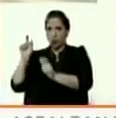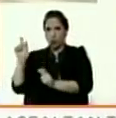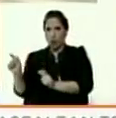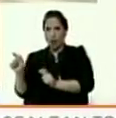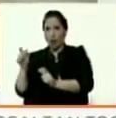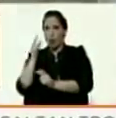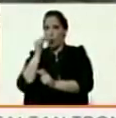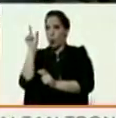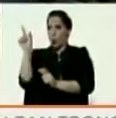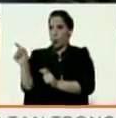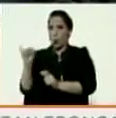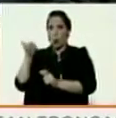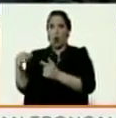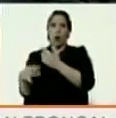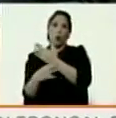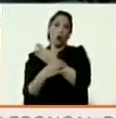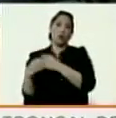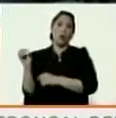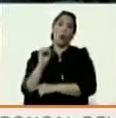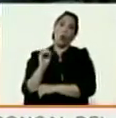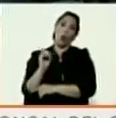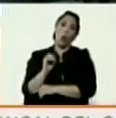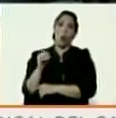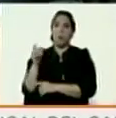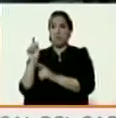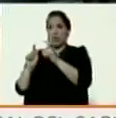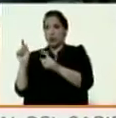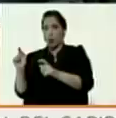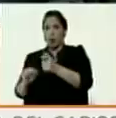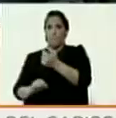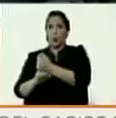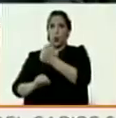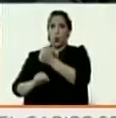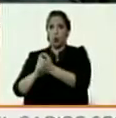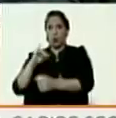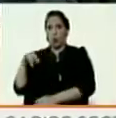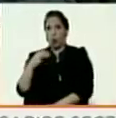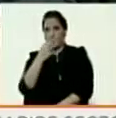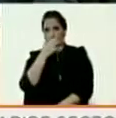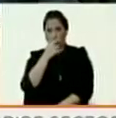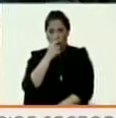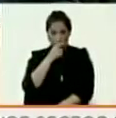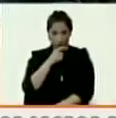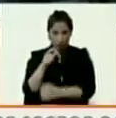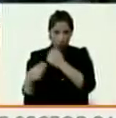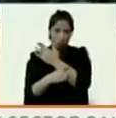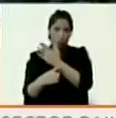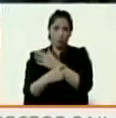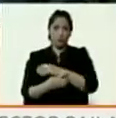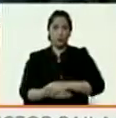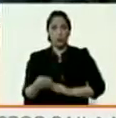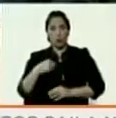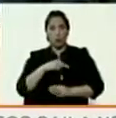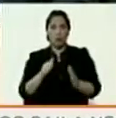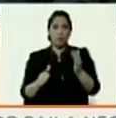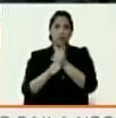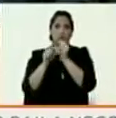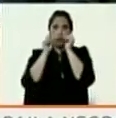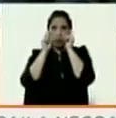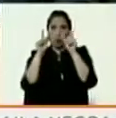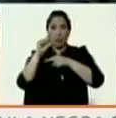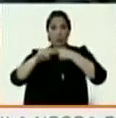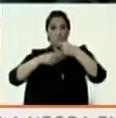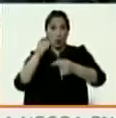señor Juan Guaidó o de sus testaferros. Nos encontramos con la sorpresa, después